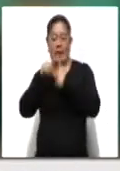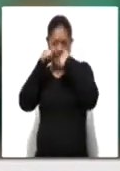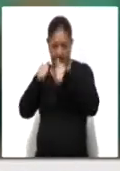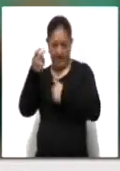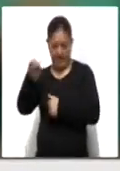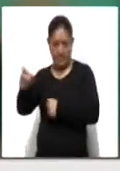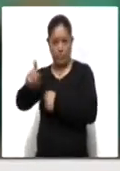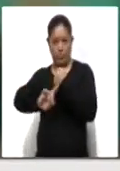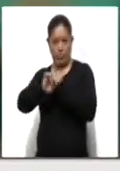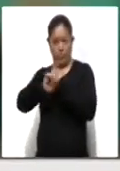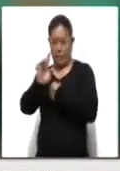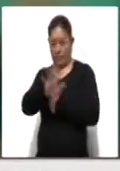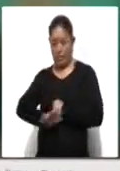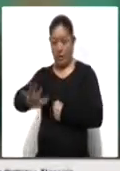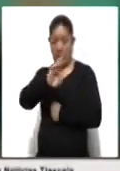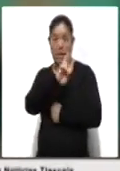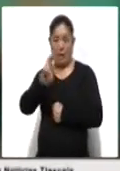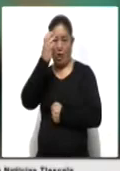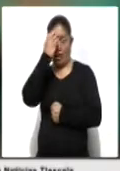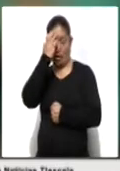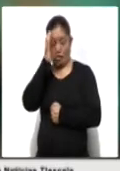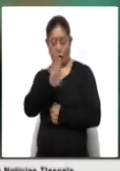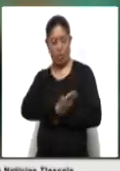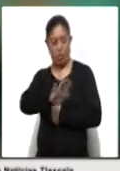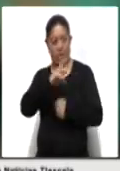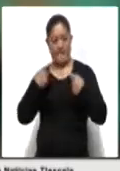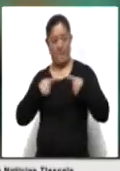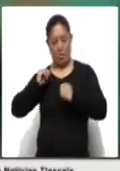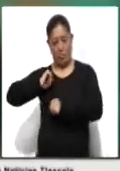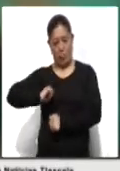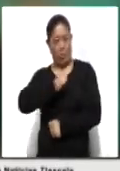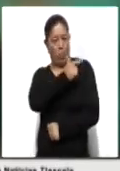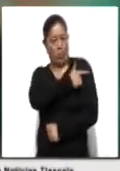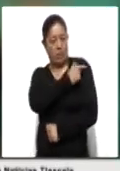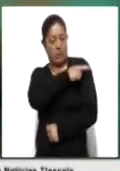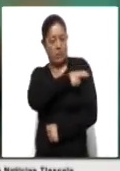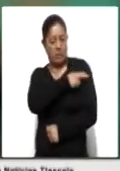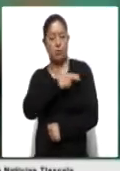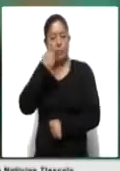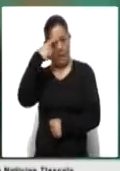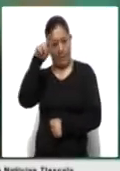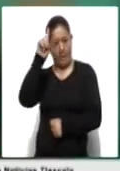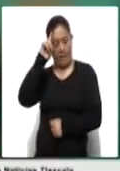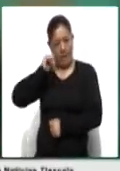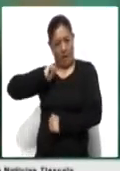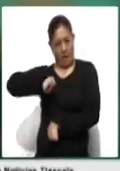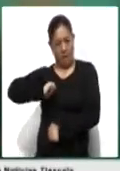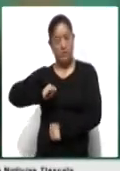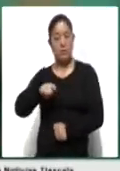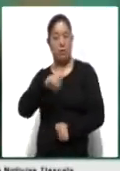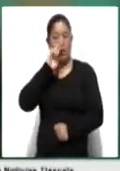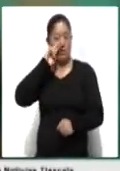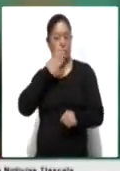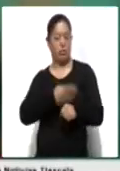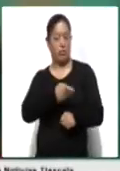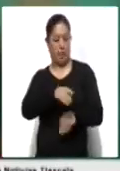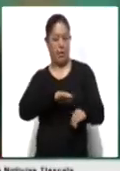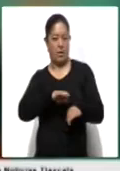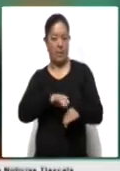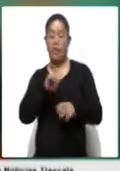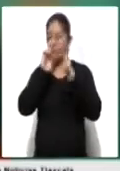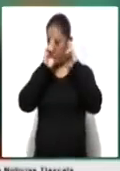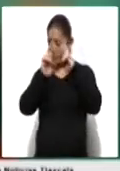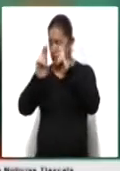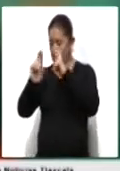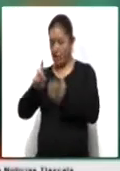la problemática y reconoció a las Fuerzas Armadas, Guardia Nacional, Marina y Ejército que actúan con responsabilidad